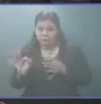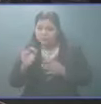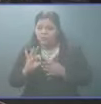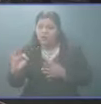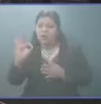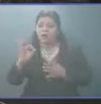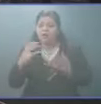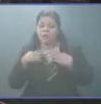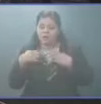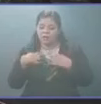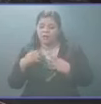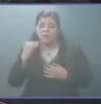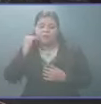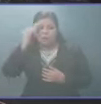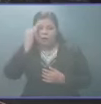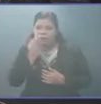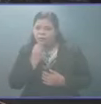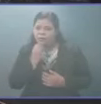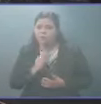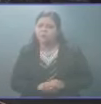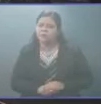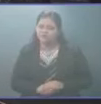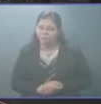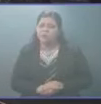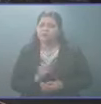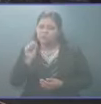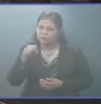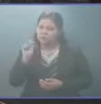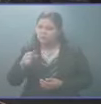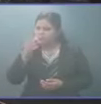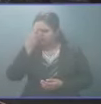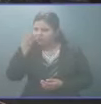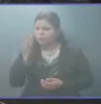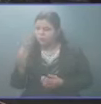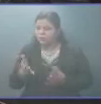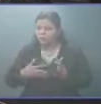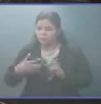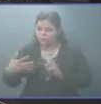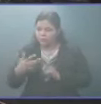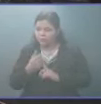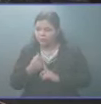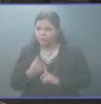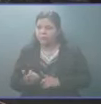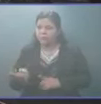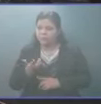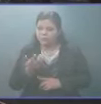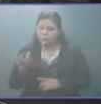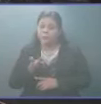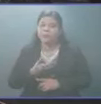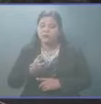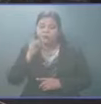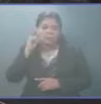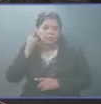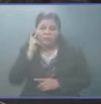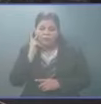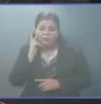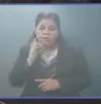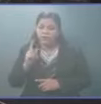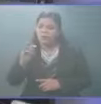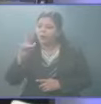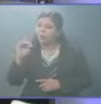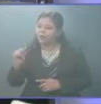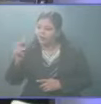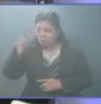vida a nuestros adultos mayores. Yo pienso que esa es la finalidad, definitivamente es la calidad de vida, y no se trata de que el geriatra tenga la